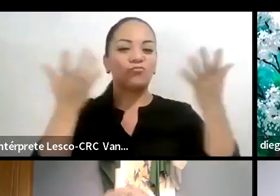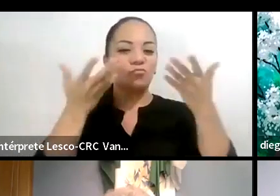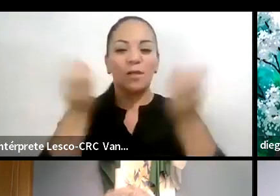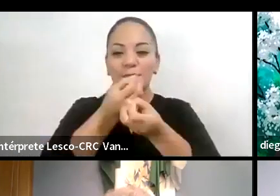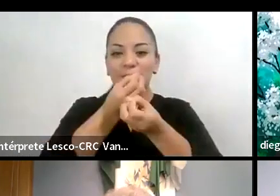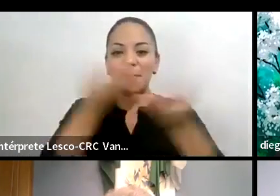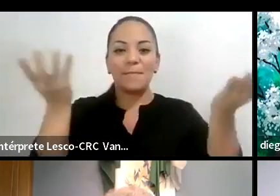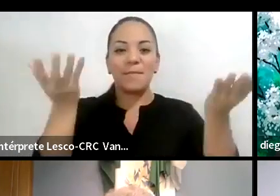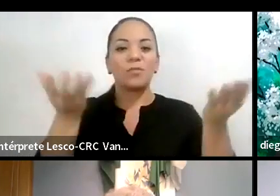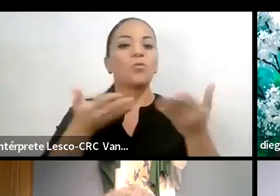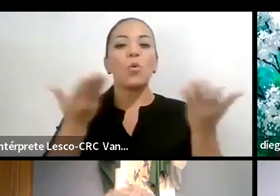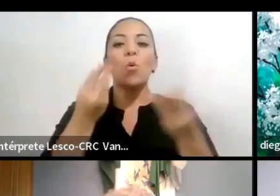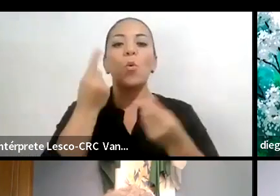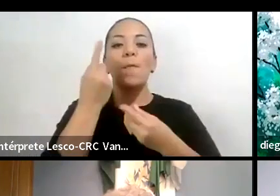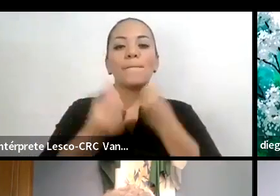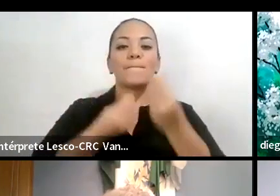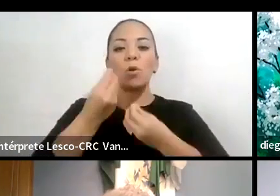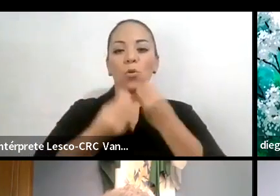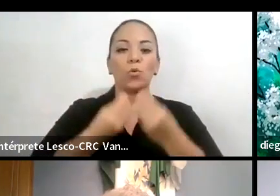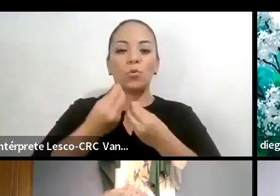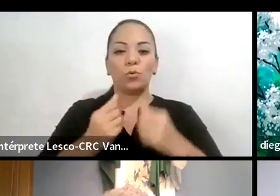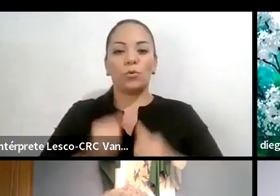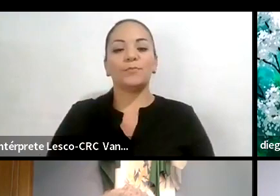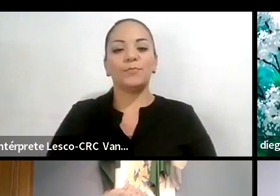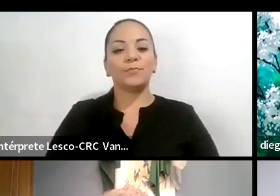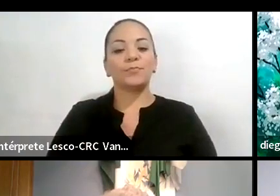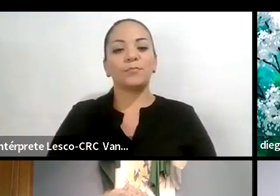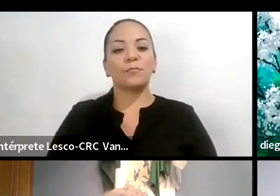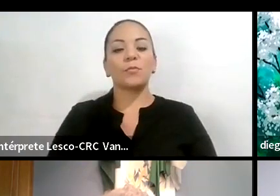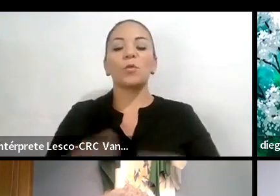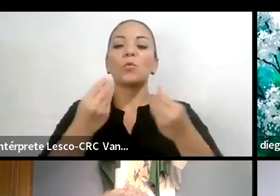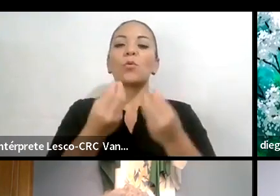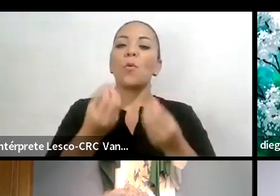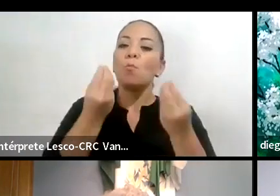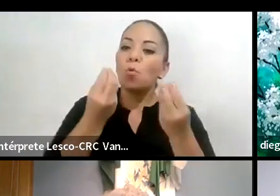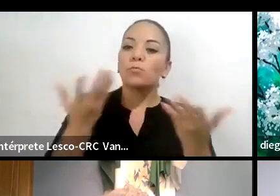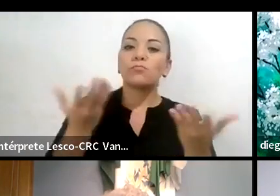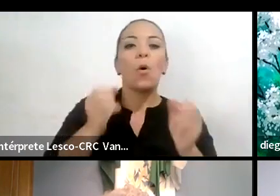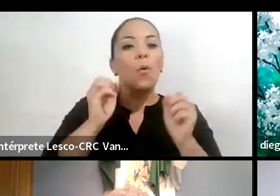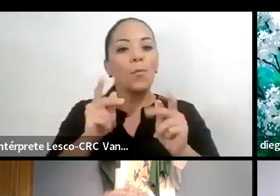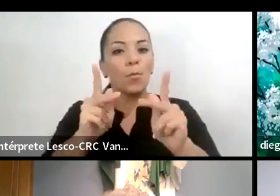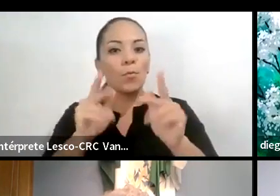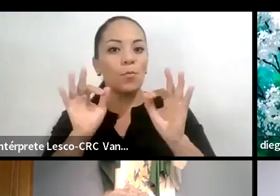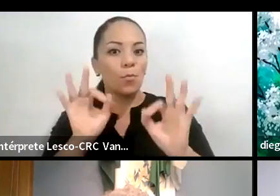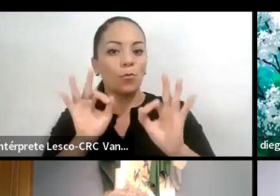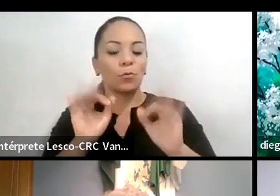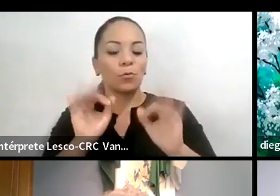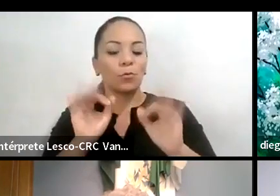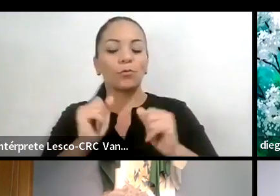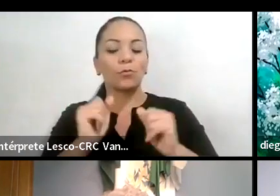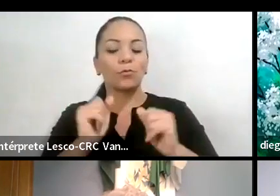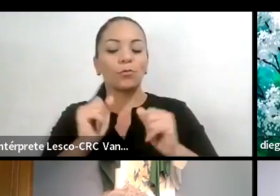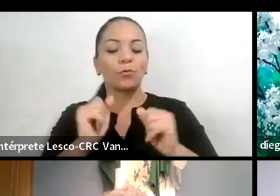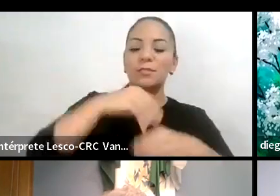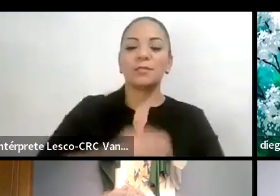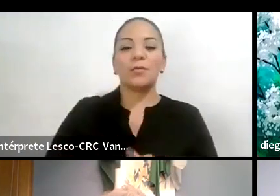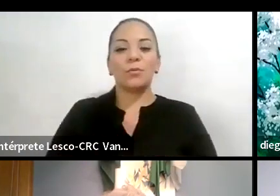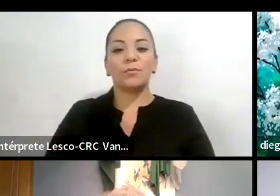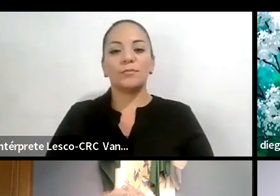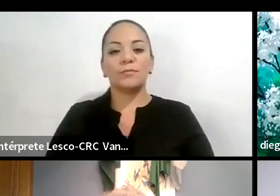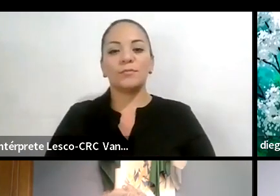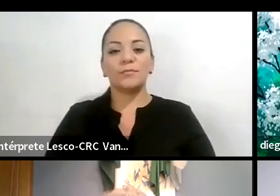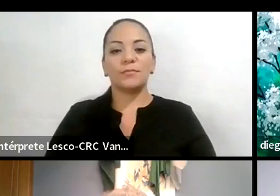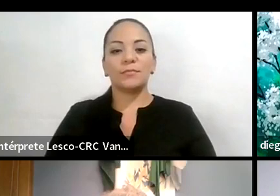un producto muy oportuno, inclusivo,